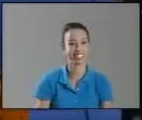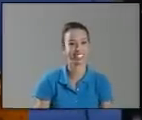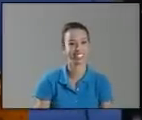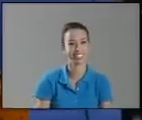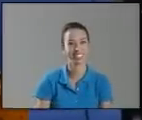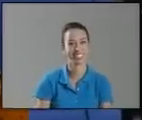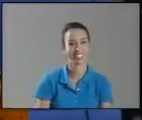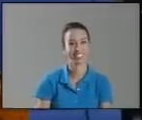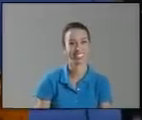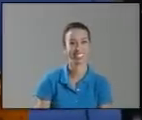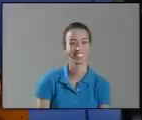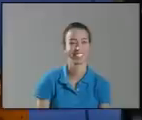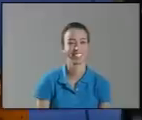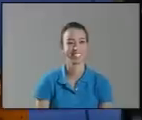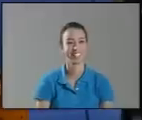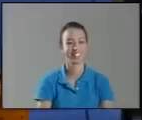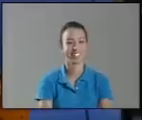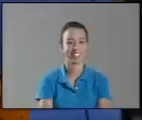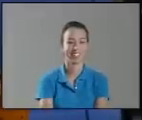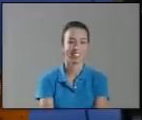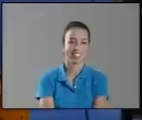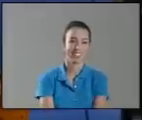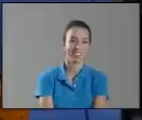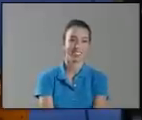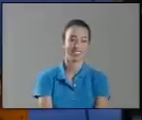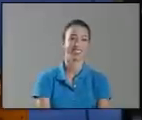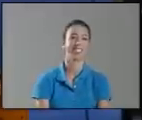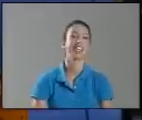Híjole, ni un amén. Padre Santo.